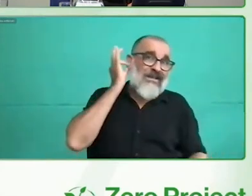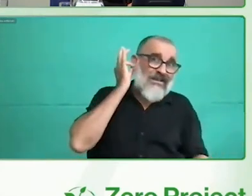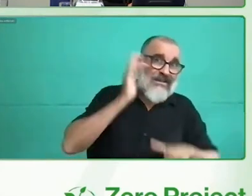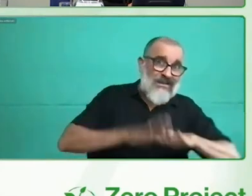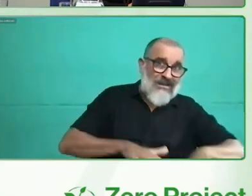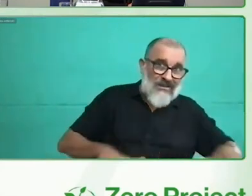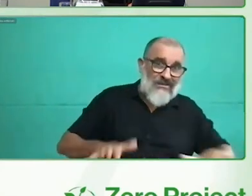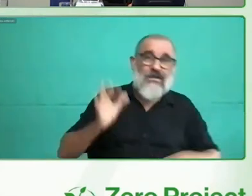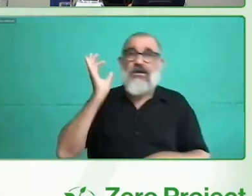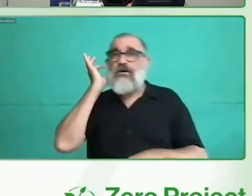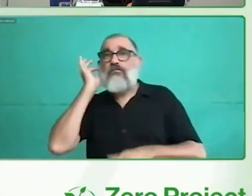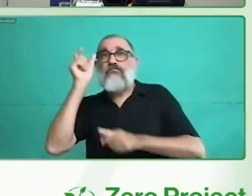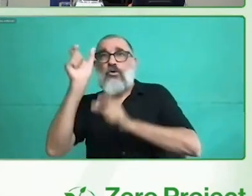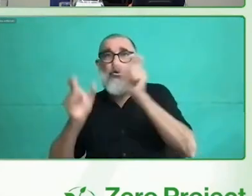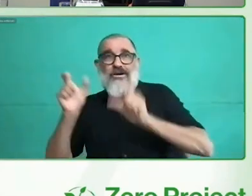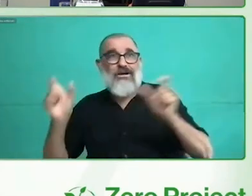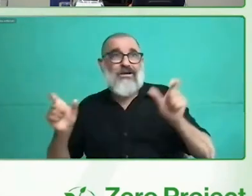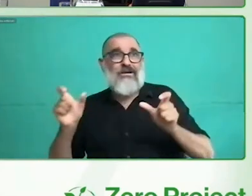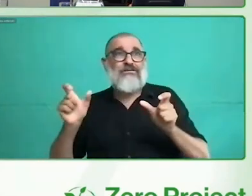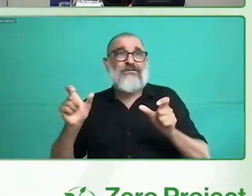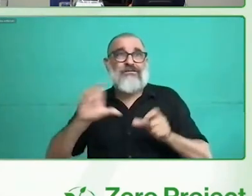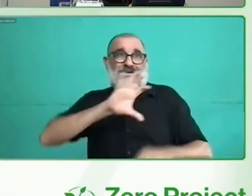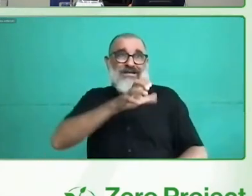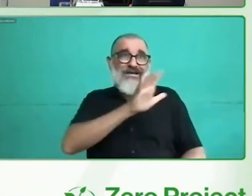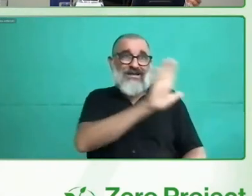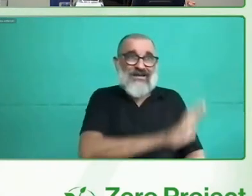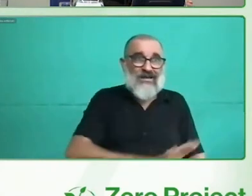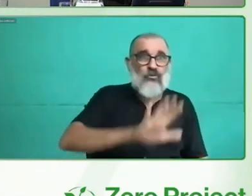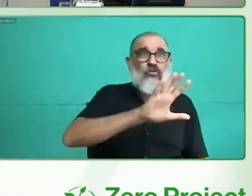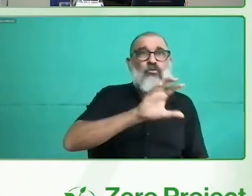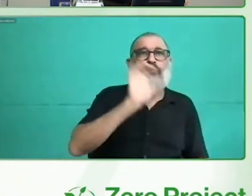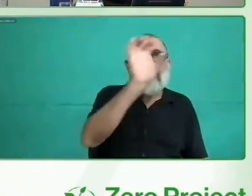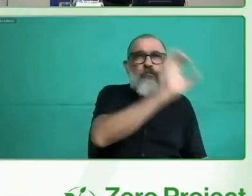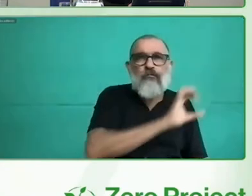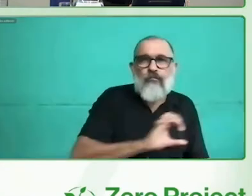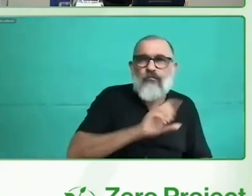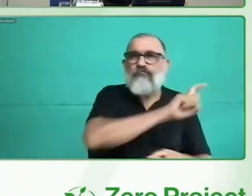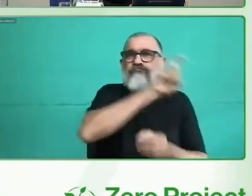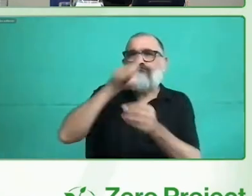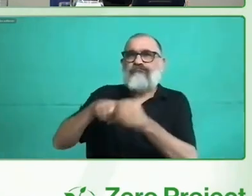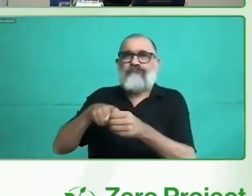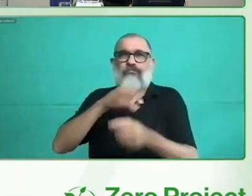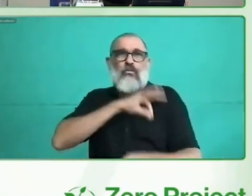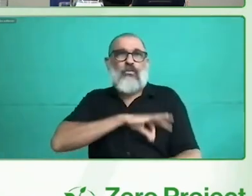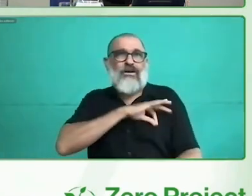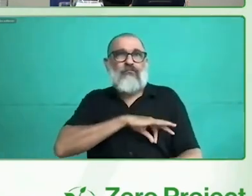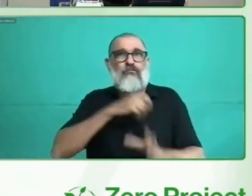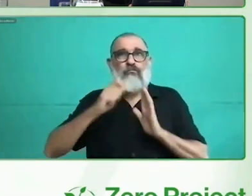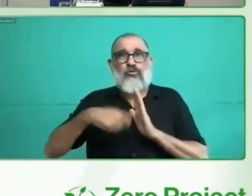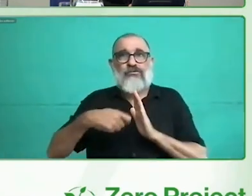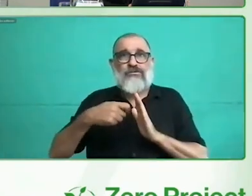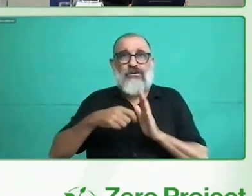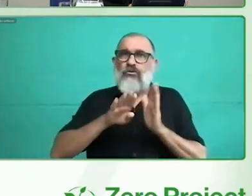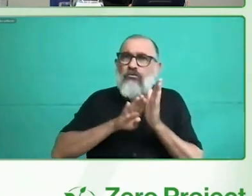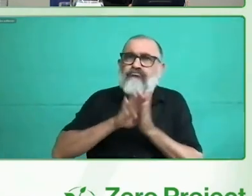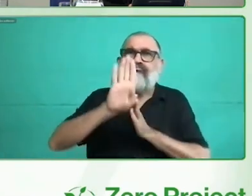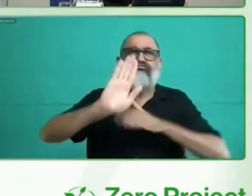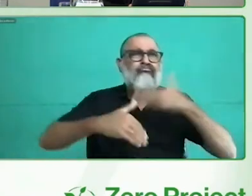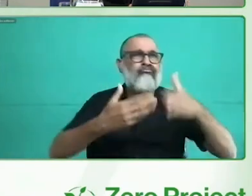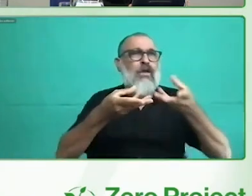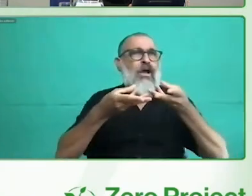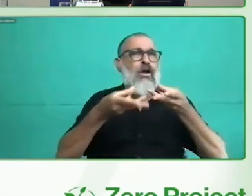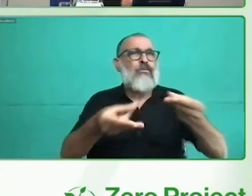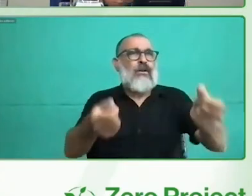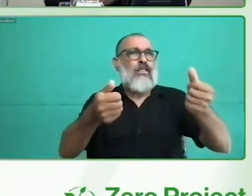llevamos a través con el apoyo de las administraciones de los países con los cuales firmamos